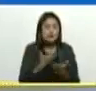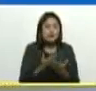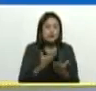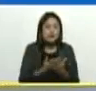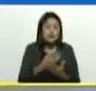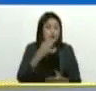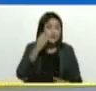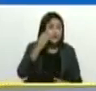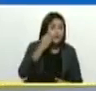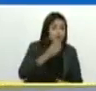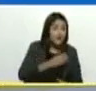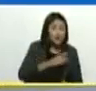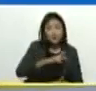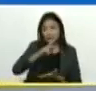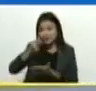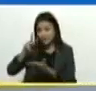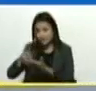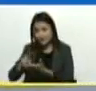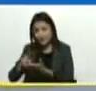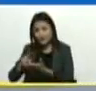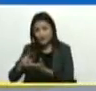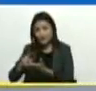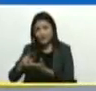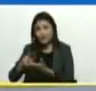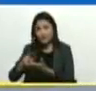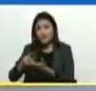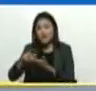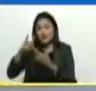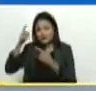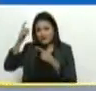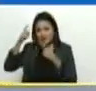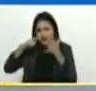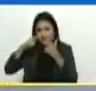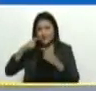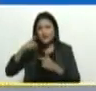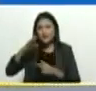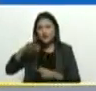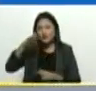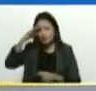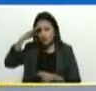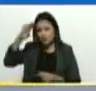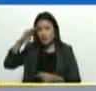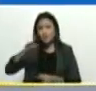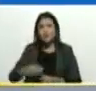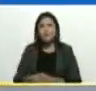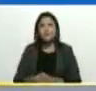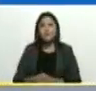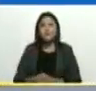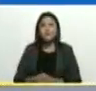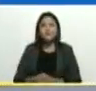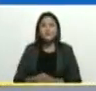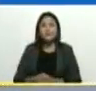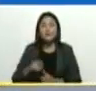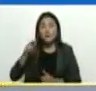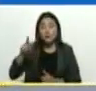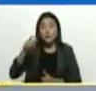Fidel visitaba a Chávez en La Habana cuando el hermano venezolano fue operado.